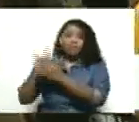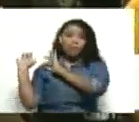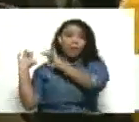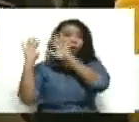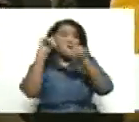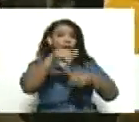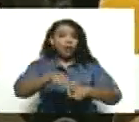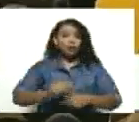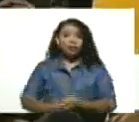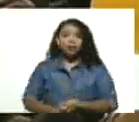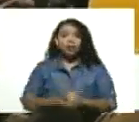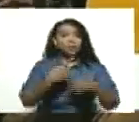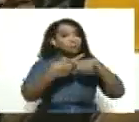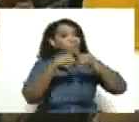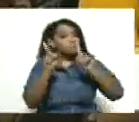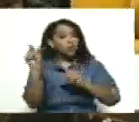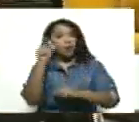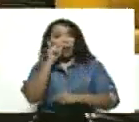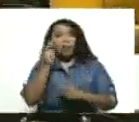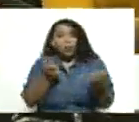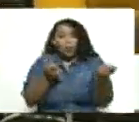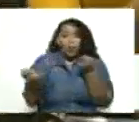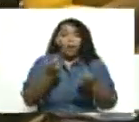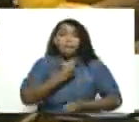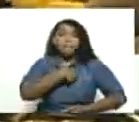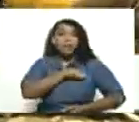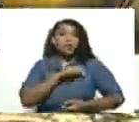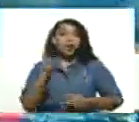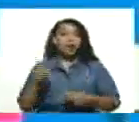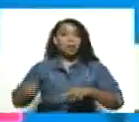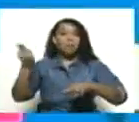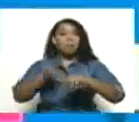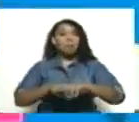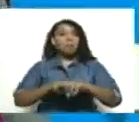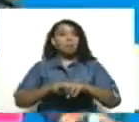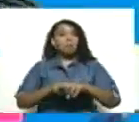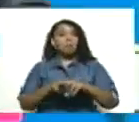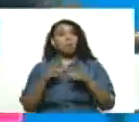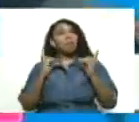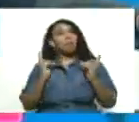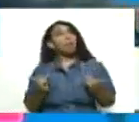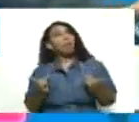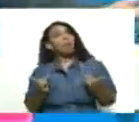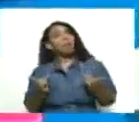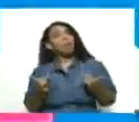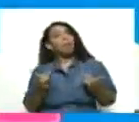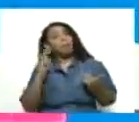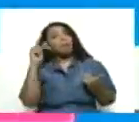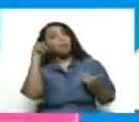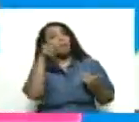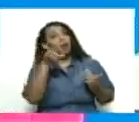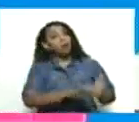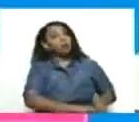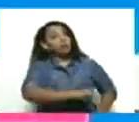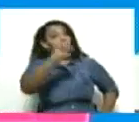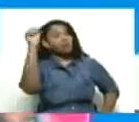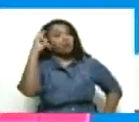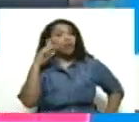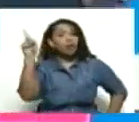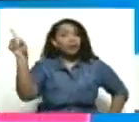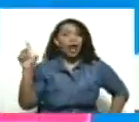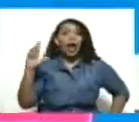a diferencia del monarca español que se mantuvo sentado al paso de la espada de Bolívar en Bogotá